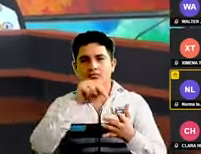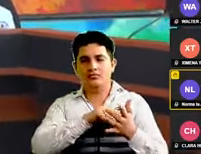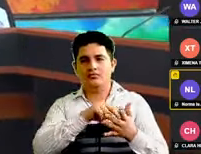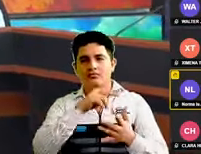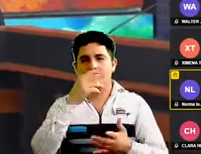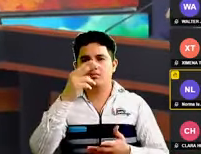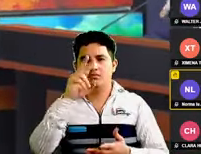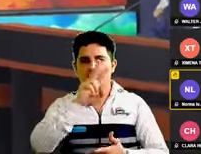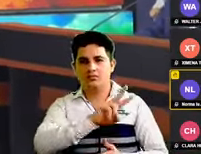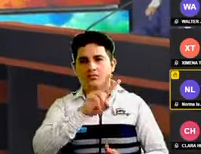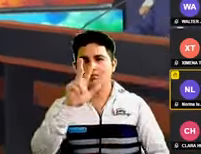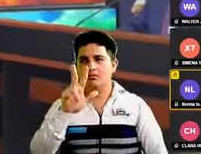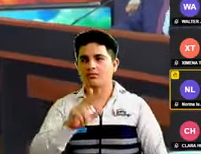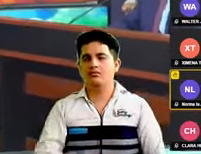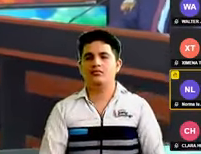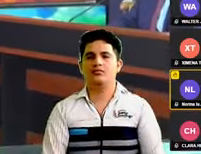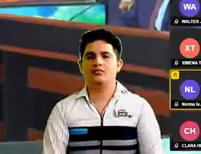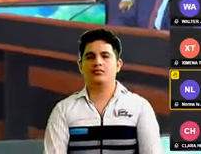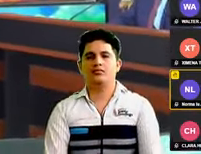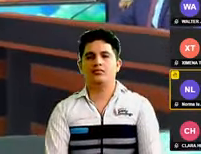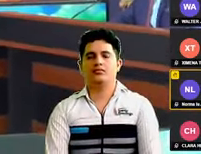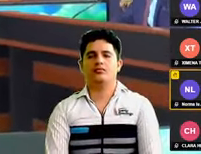2023.